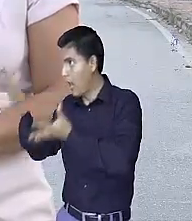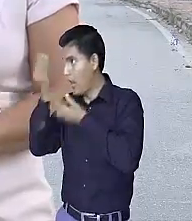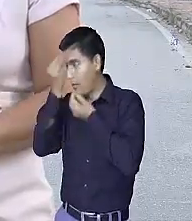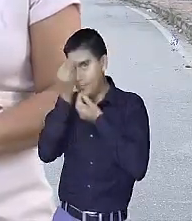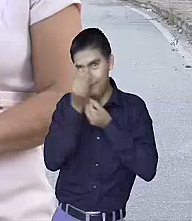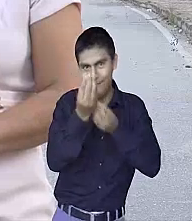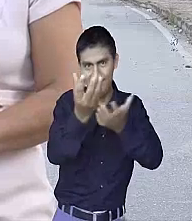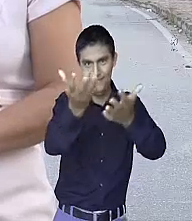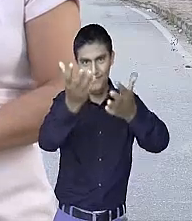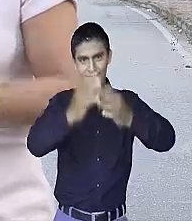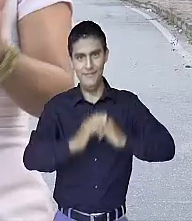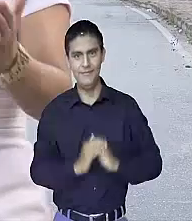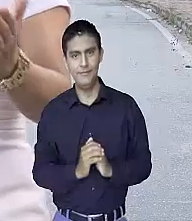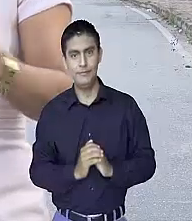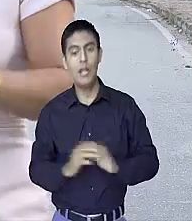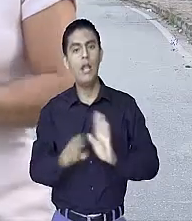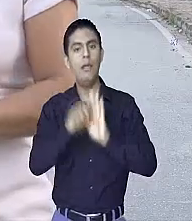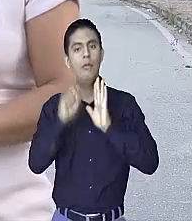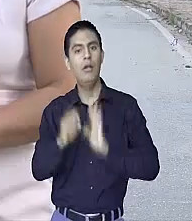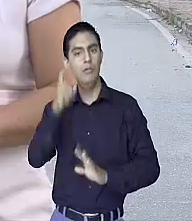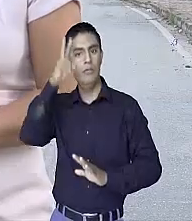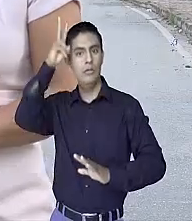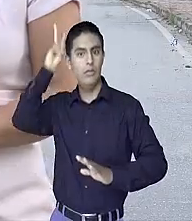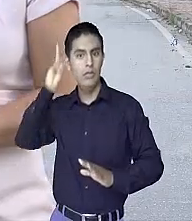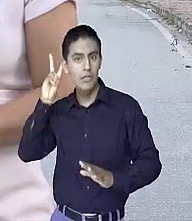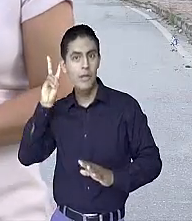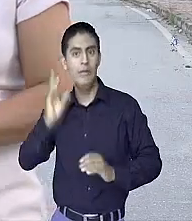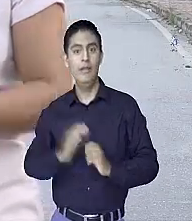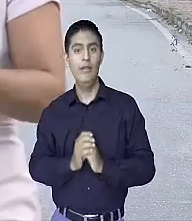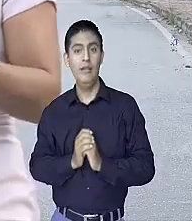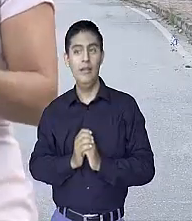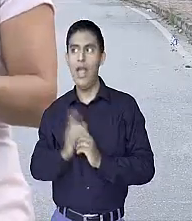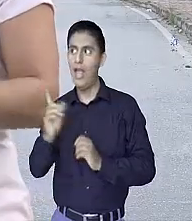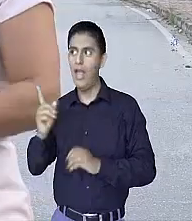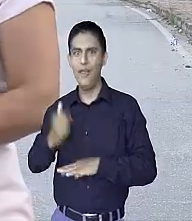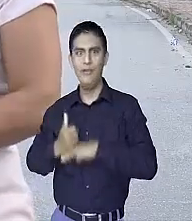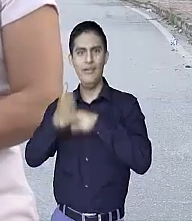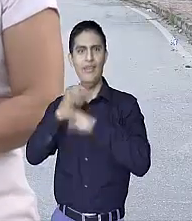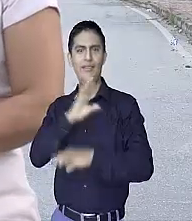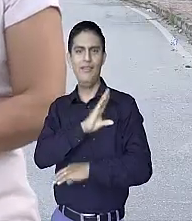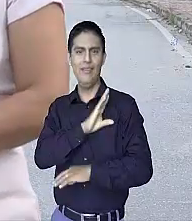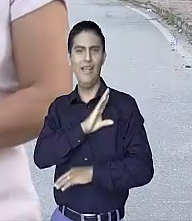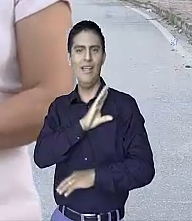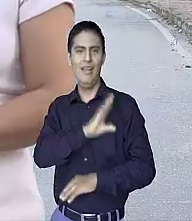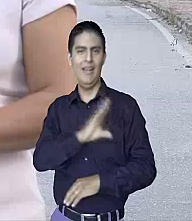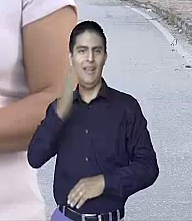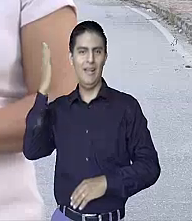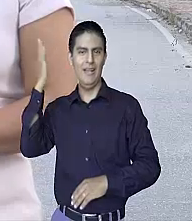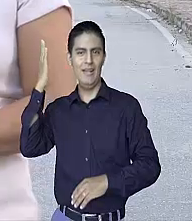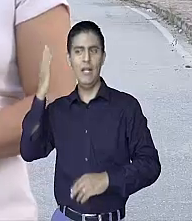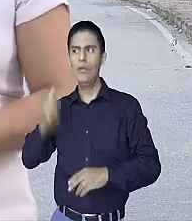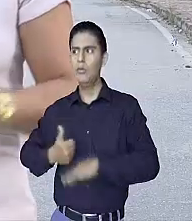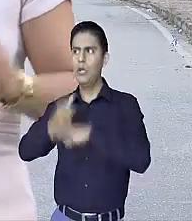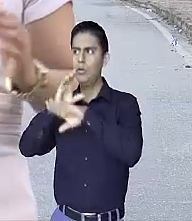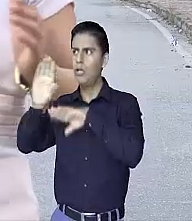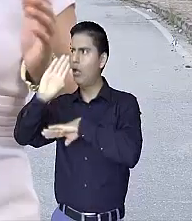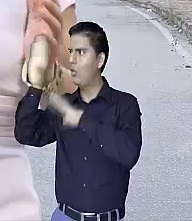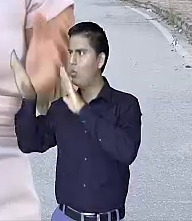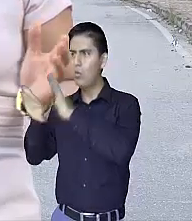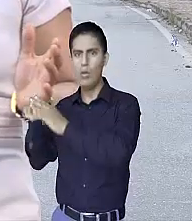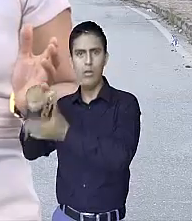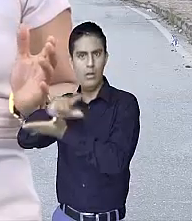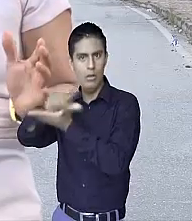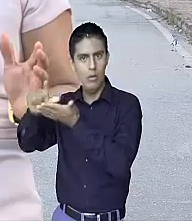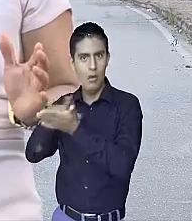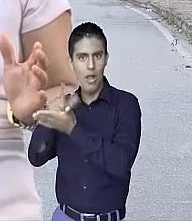autoridades municipales. El abogado Vinicio Vega Jiménez como nuestro alcalde, concejalas y concejales del Cantón